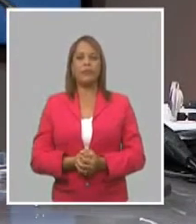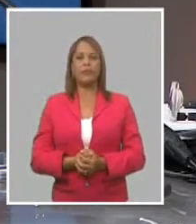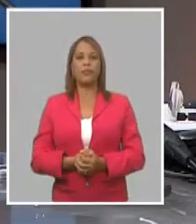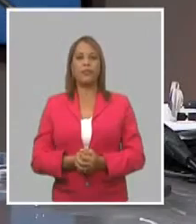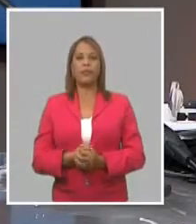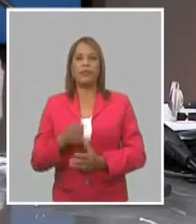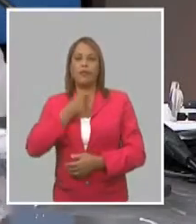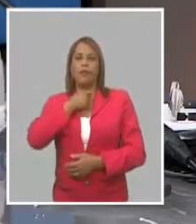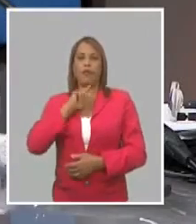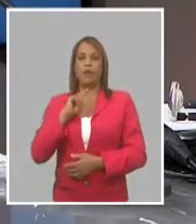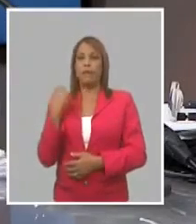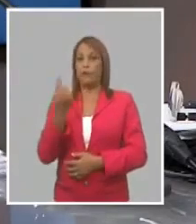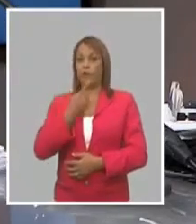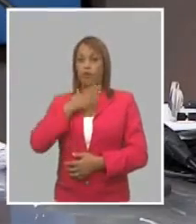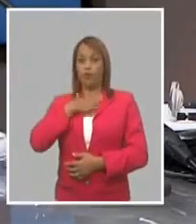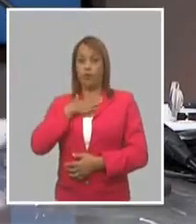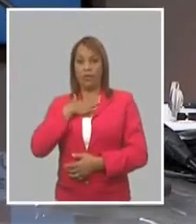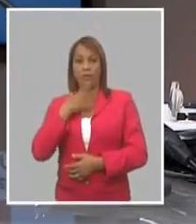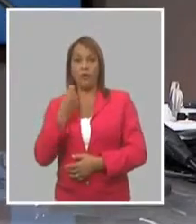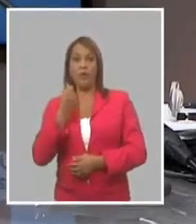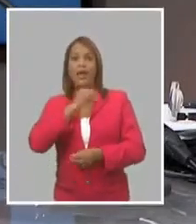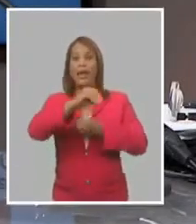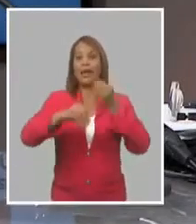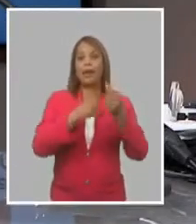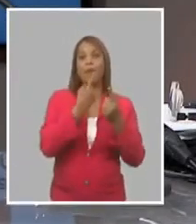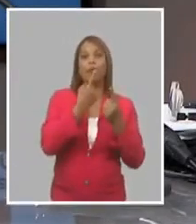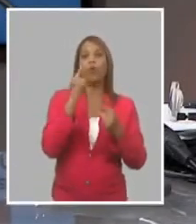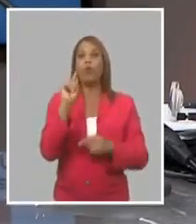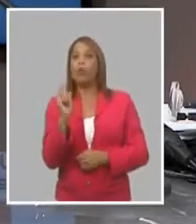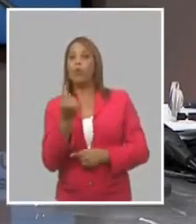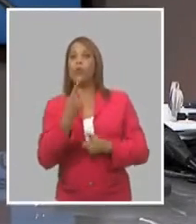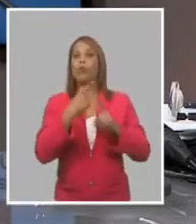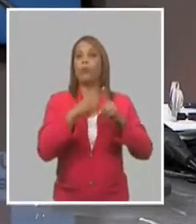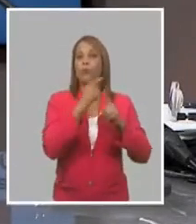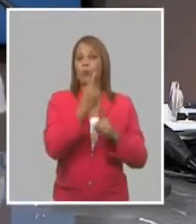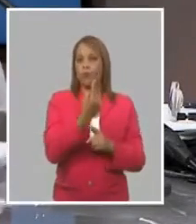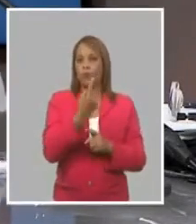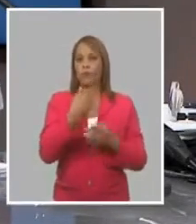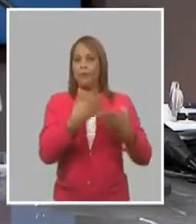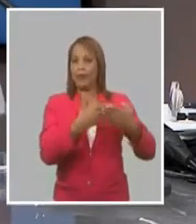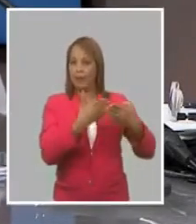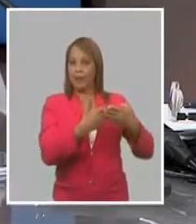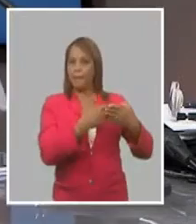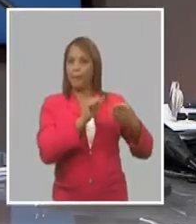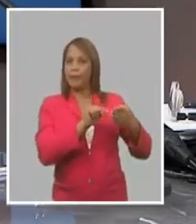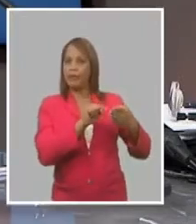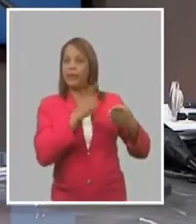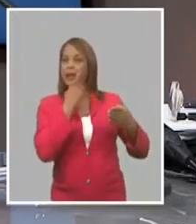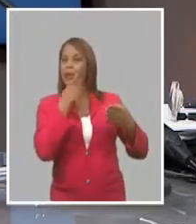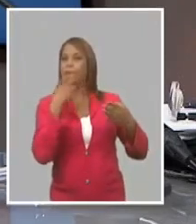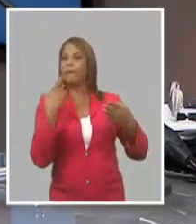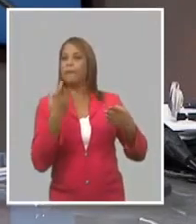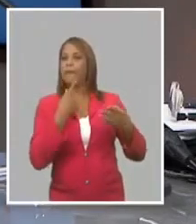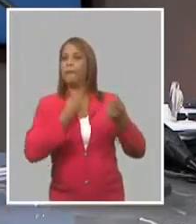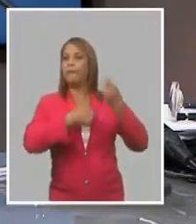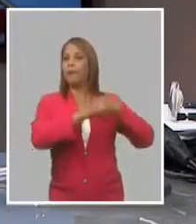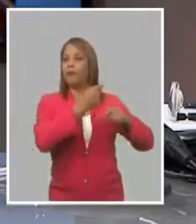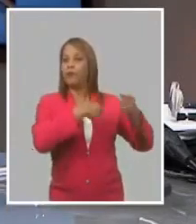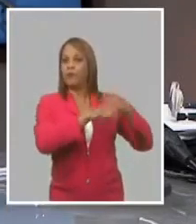Si nosotros decimos hoy que el tipo de cambio de la economía es uno por uno para el sector de las entidades e